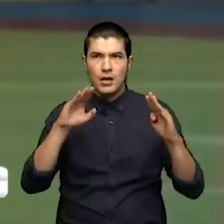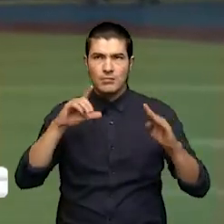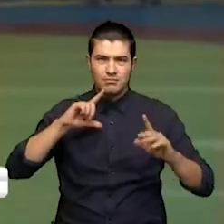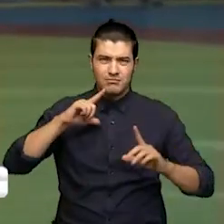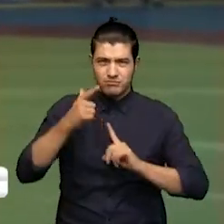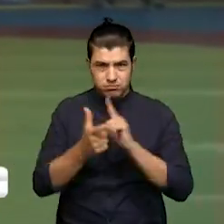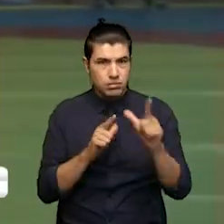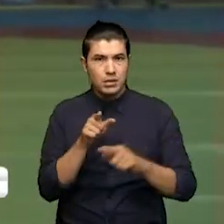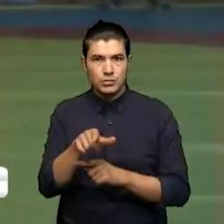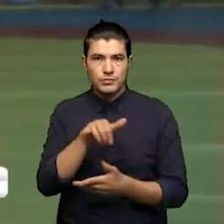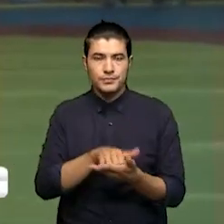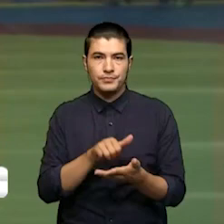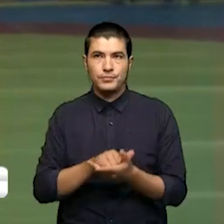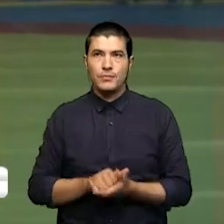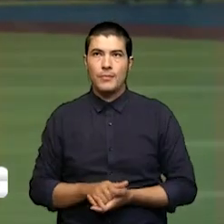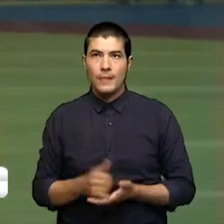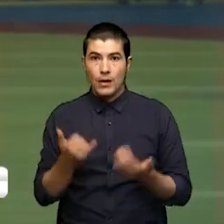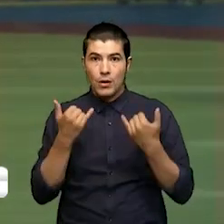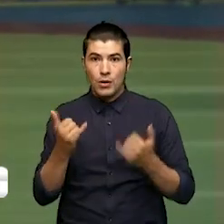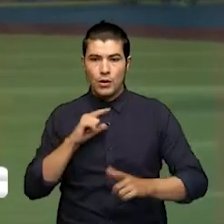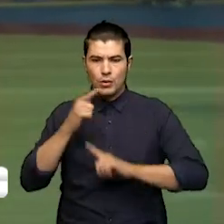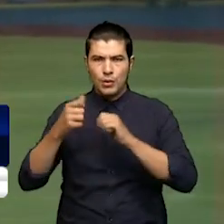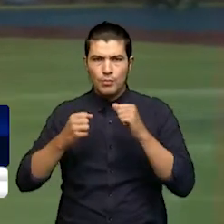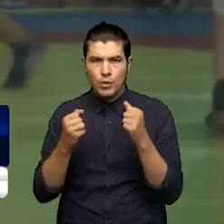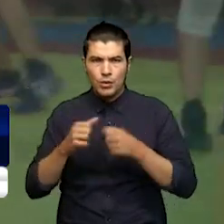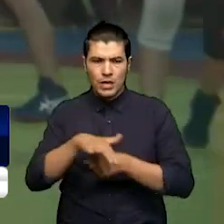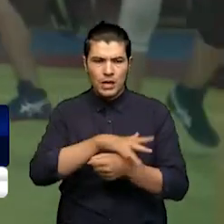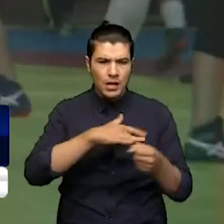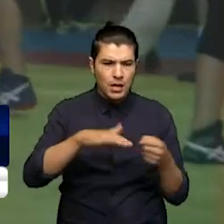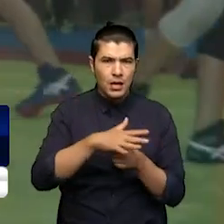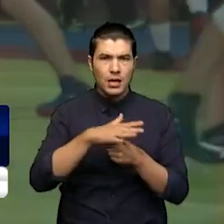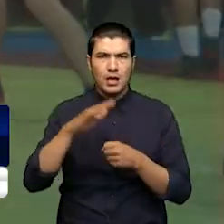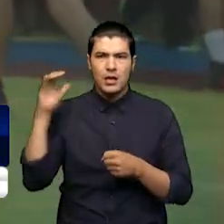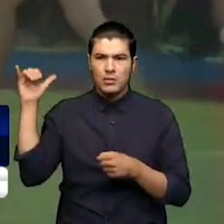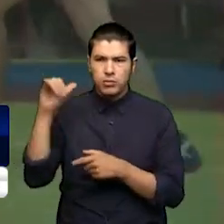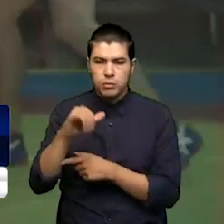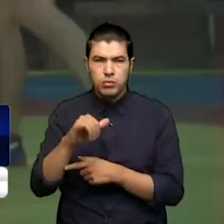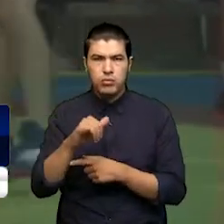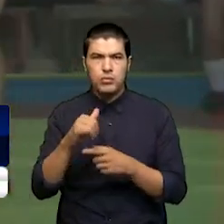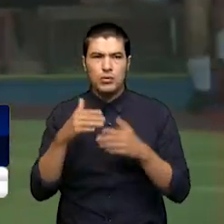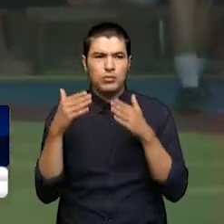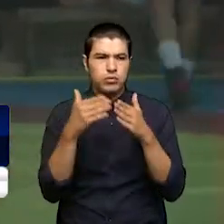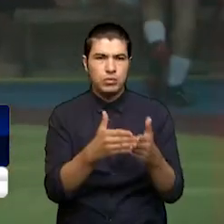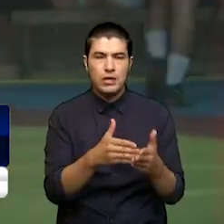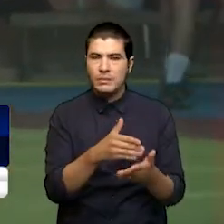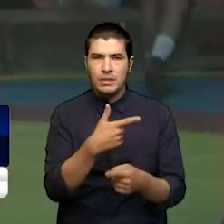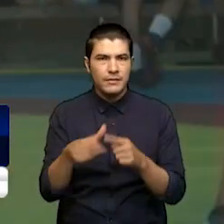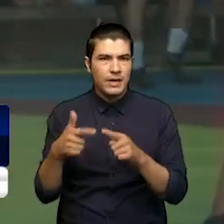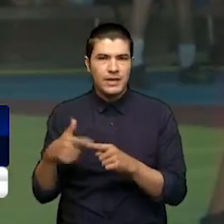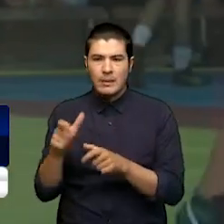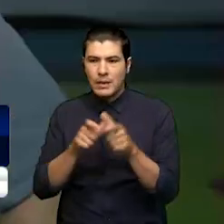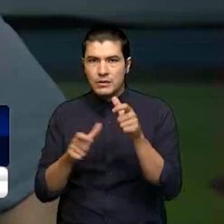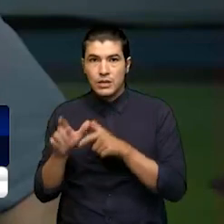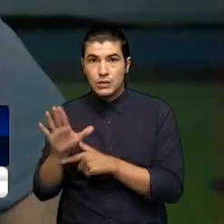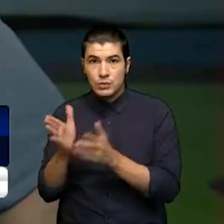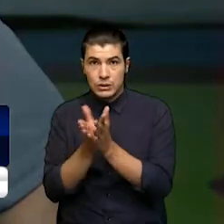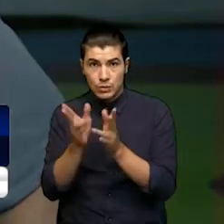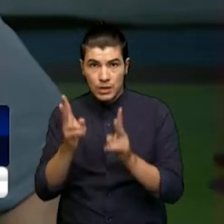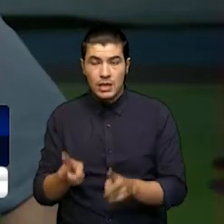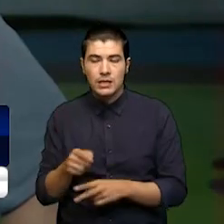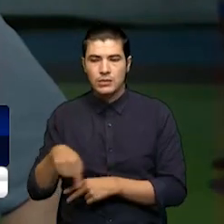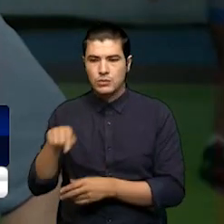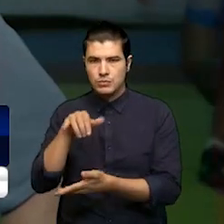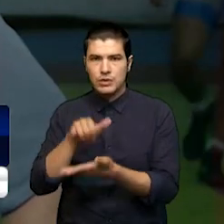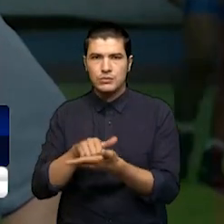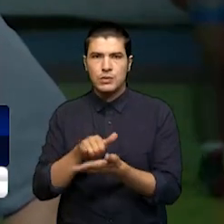El Coliseo Vicente Díaz Romero recibirá a luchadores de Bogotá, Cundinamarca, Fuerzas Armadas y Caldas en la Copa Santander Atahualpa Ibarra. Tenemos una